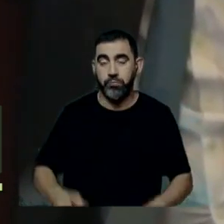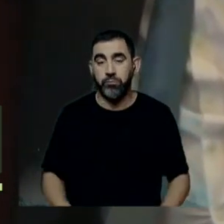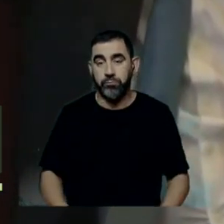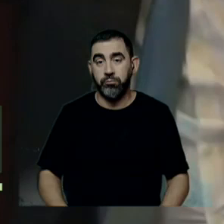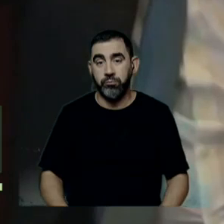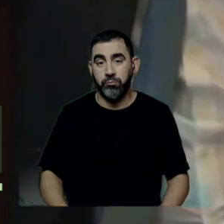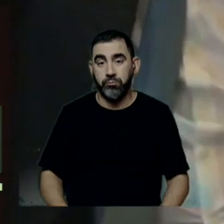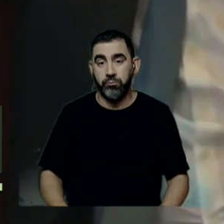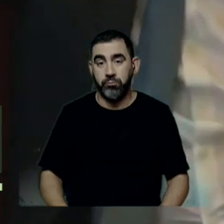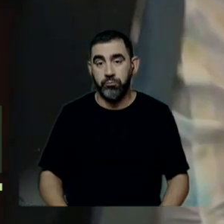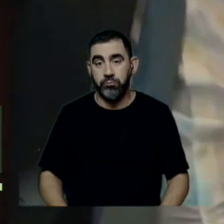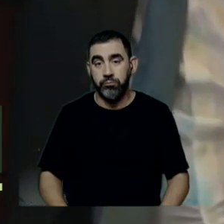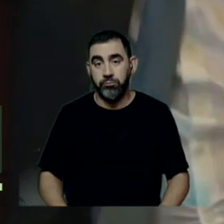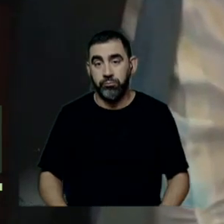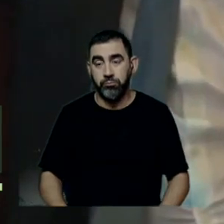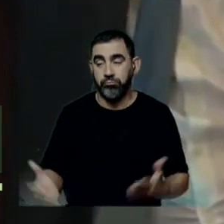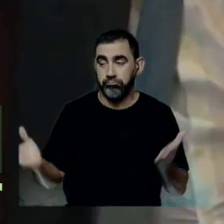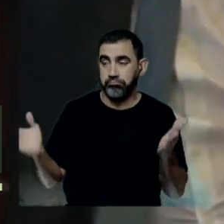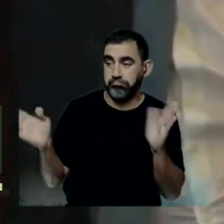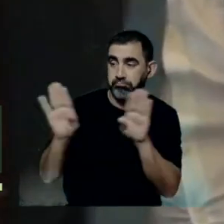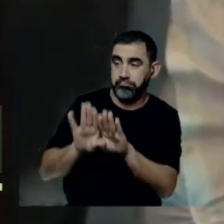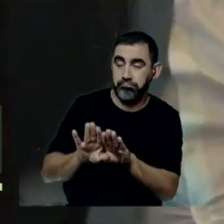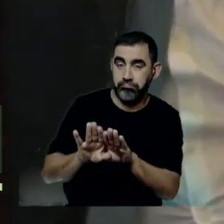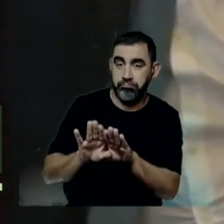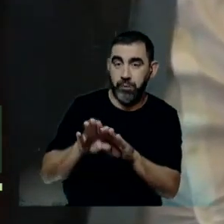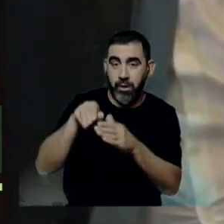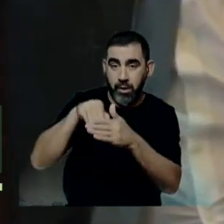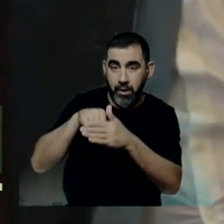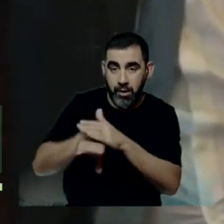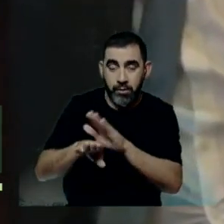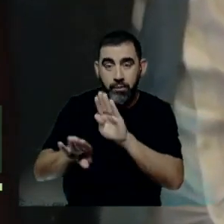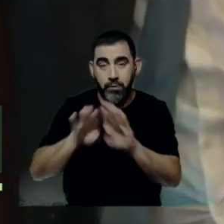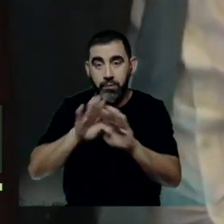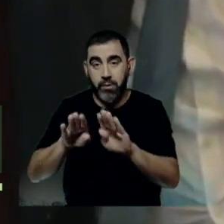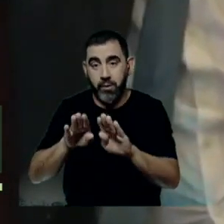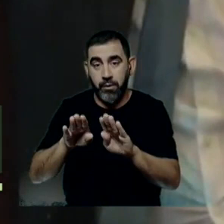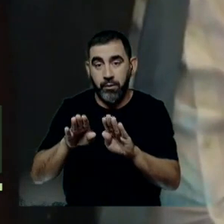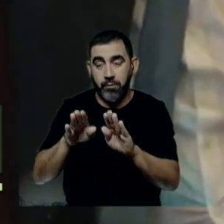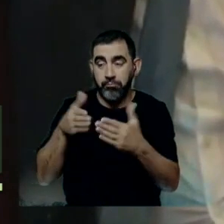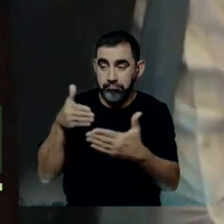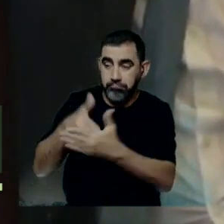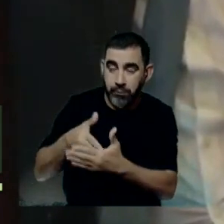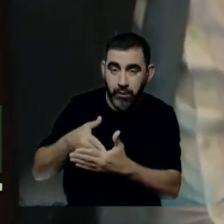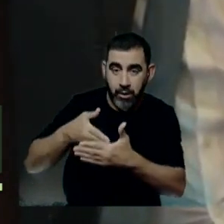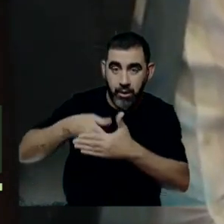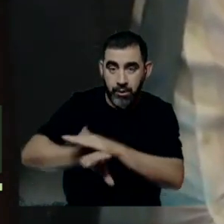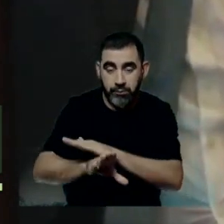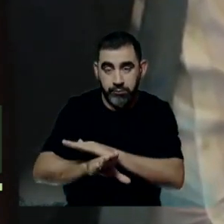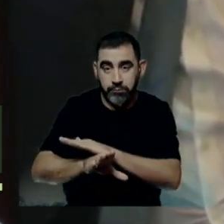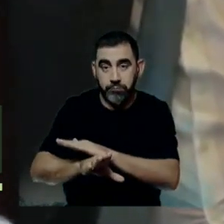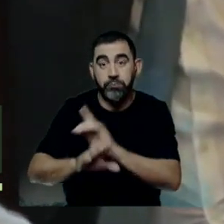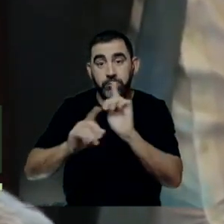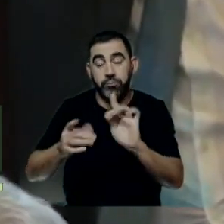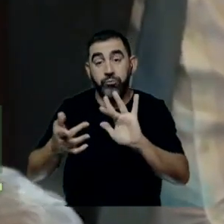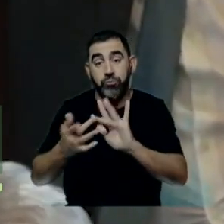han blindado la entrada, nos han obstruido el acceso, han llegado a